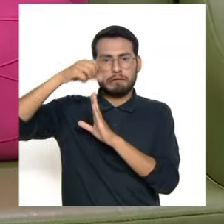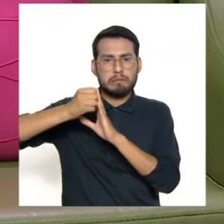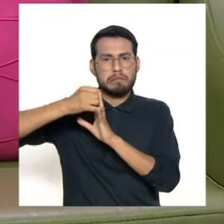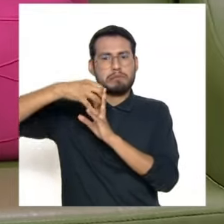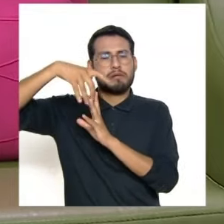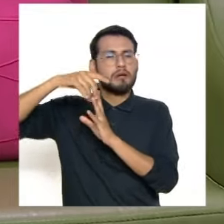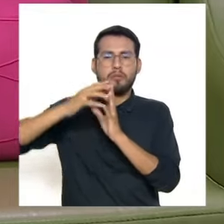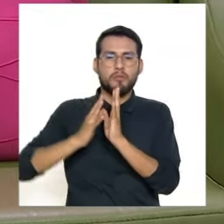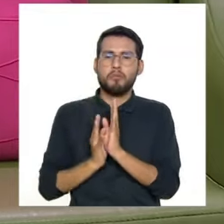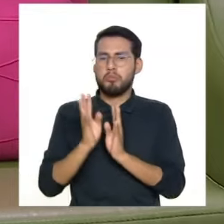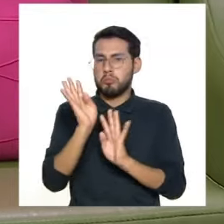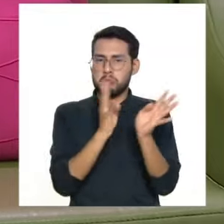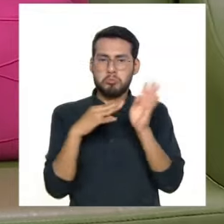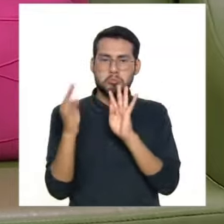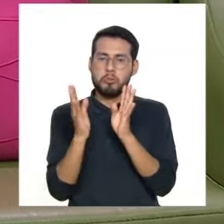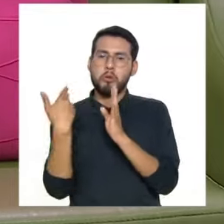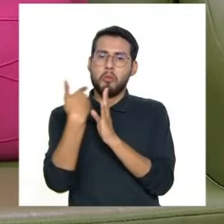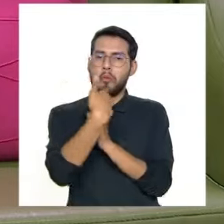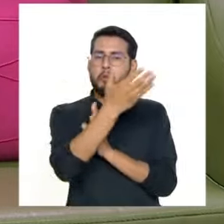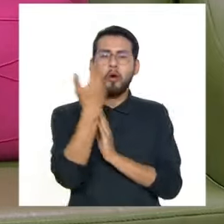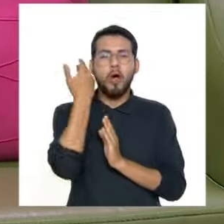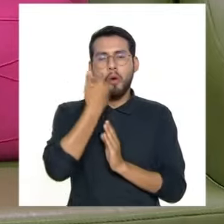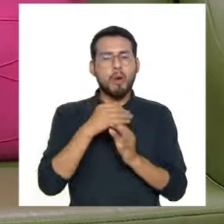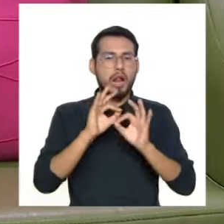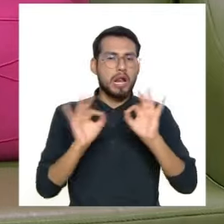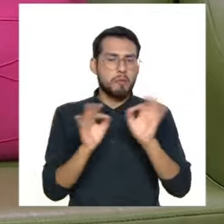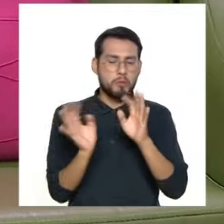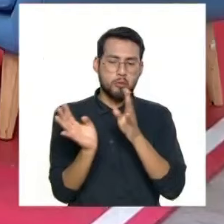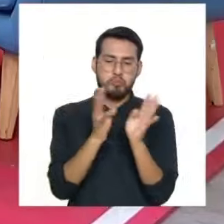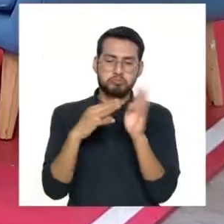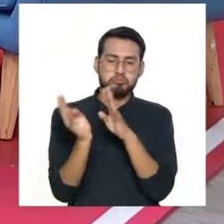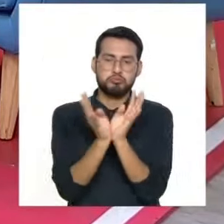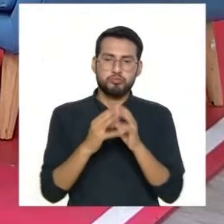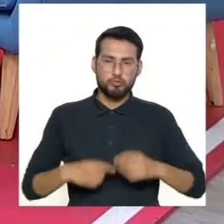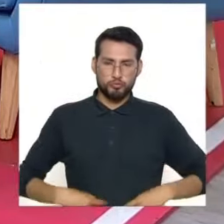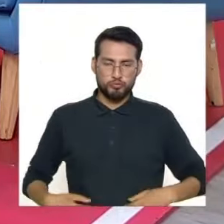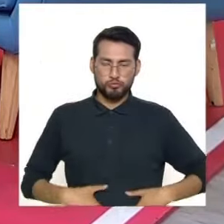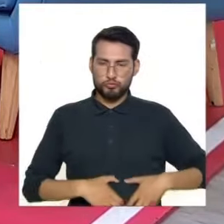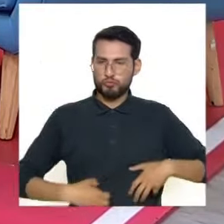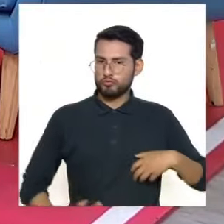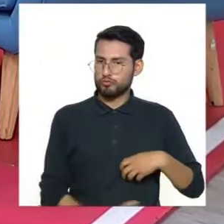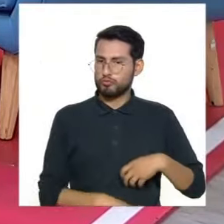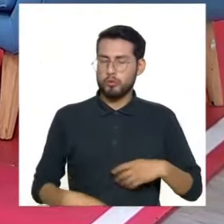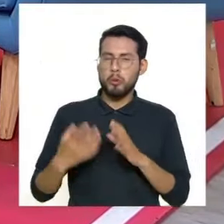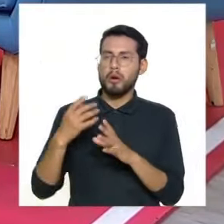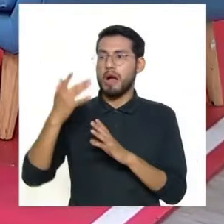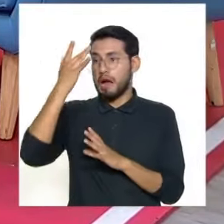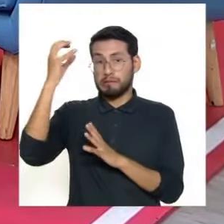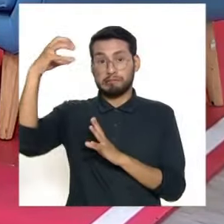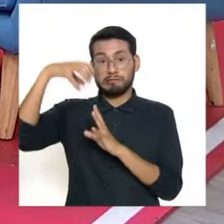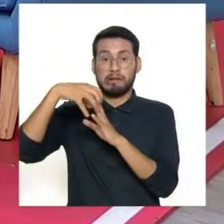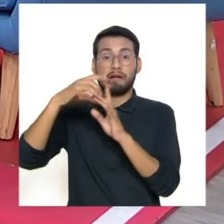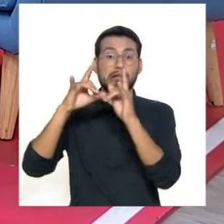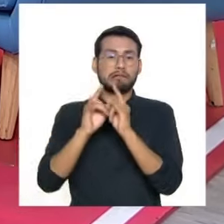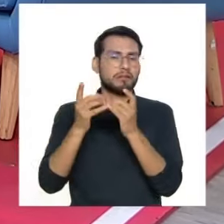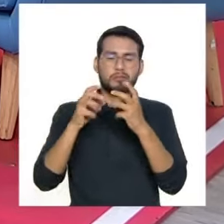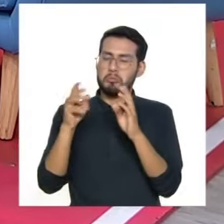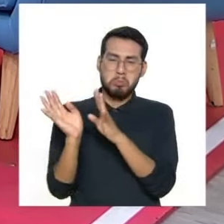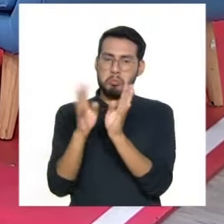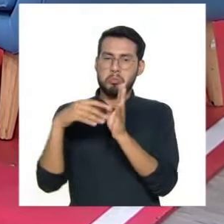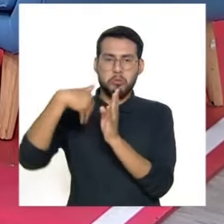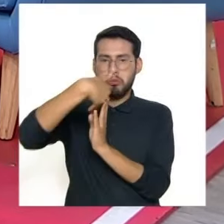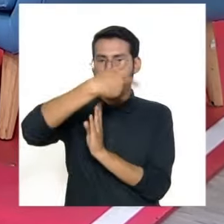permeabilidad de toxinas que pueden hacer daño a la al epitelio y pueden inducir la aparición de eh metilación o